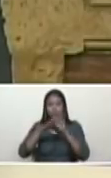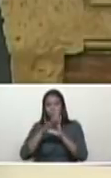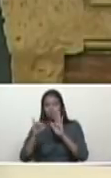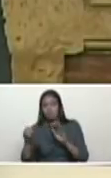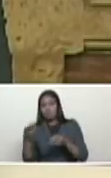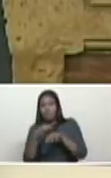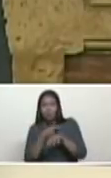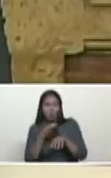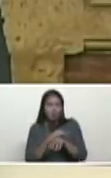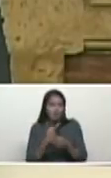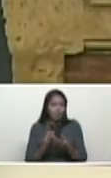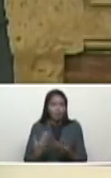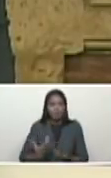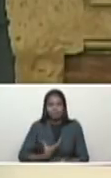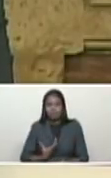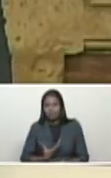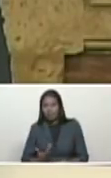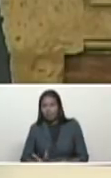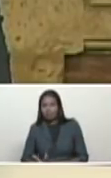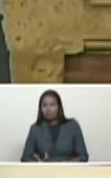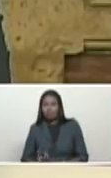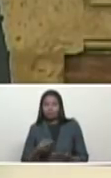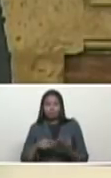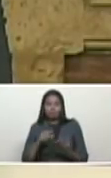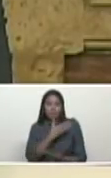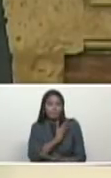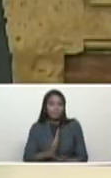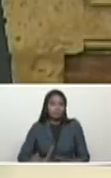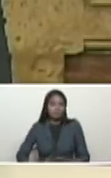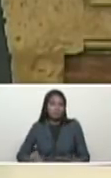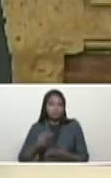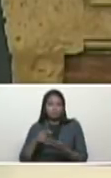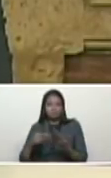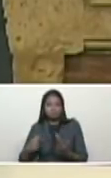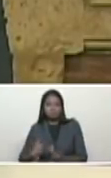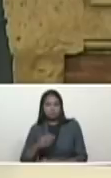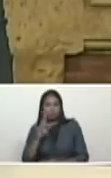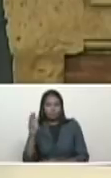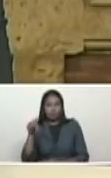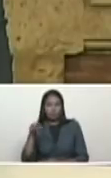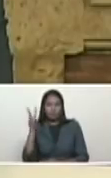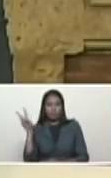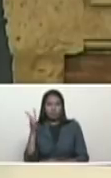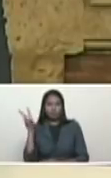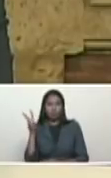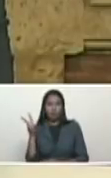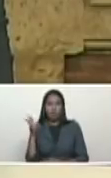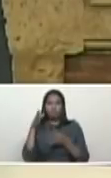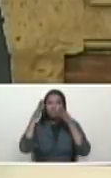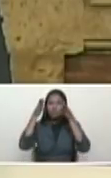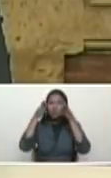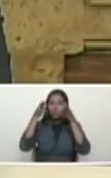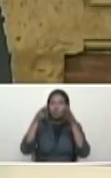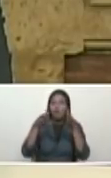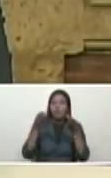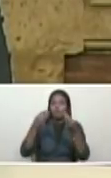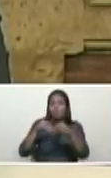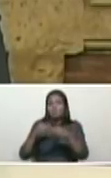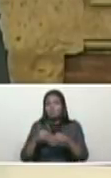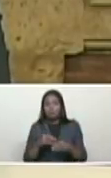gobernadores de alcaldes de presidencia de la republica de concejales y concejalas